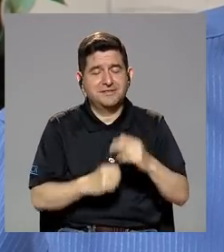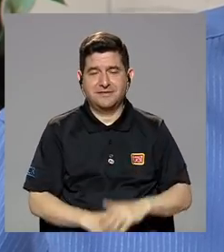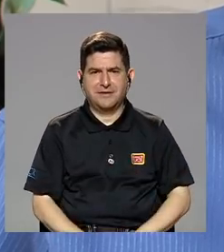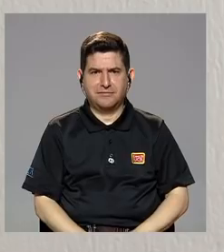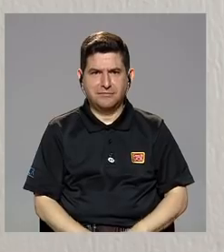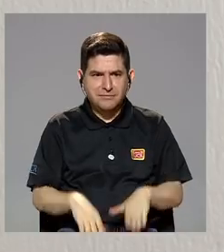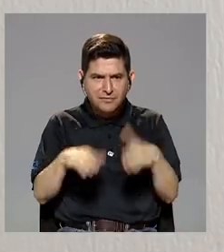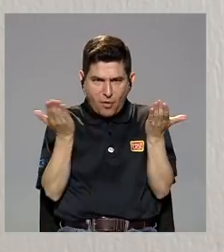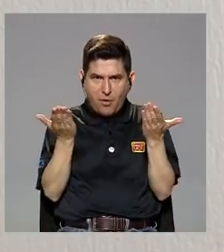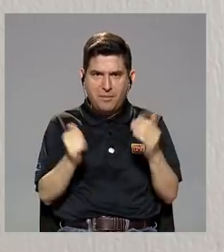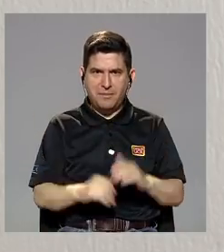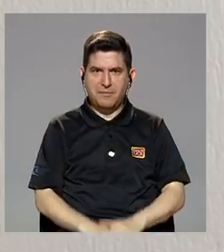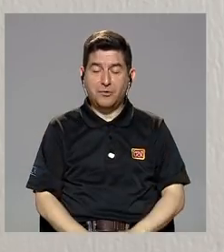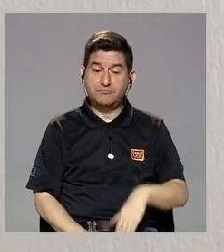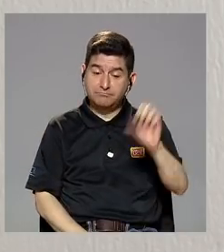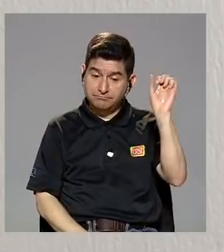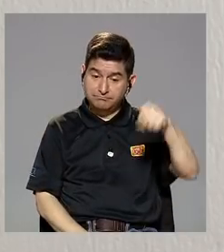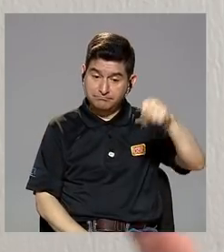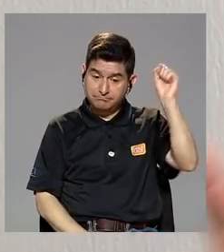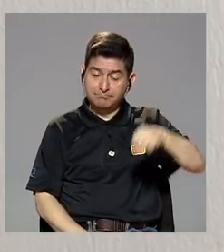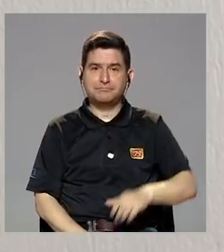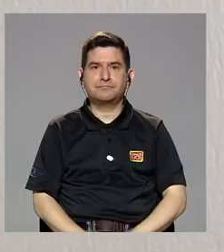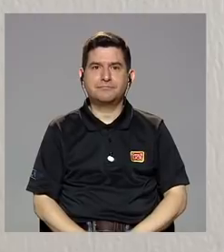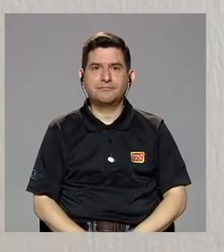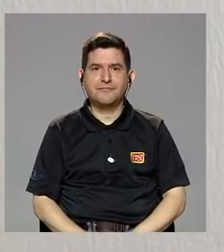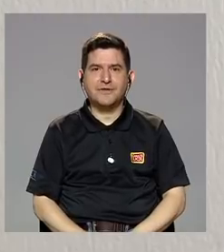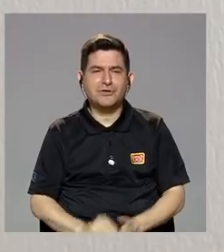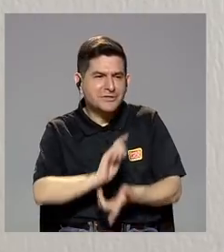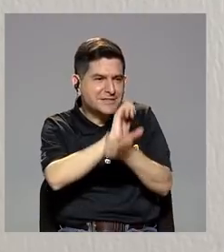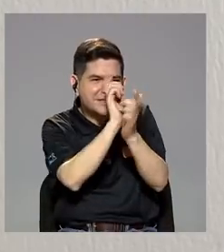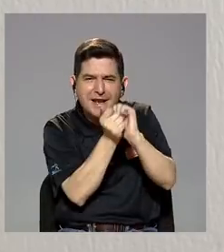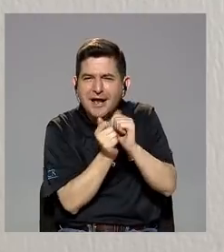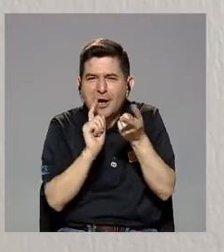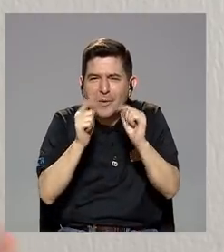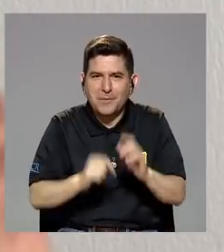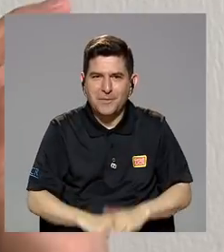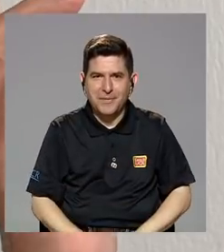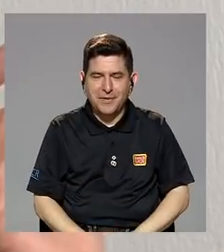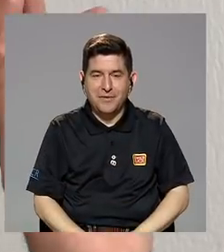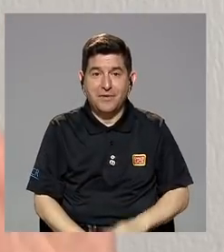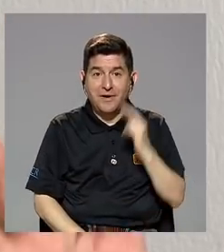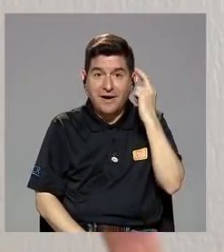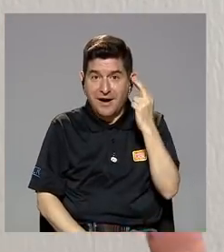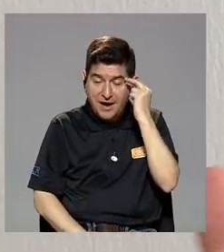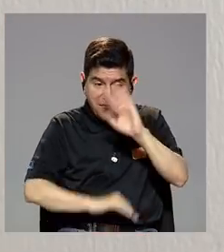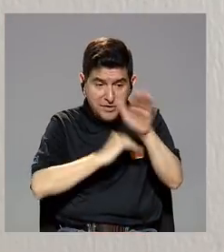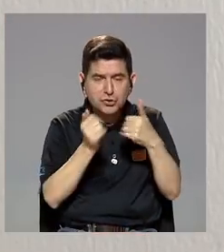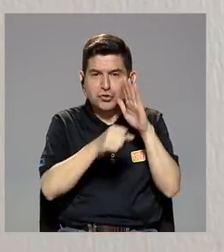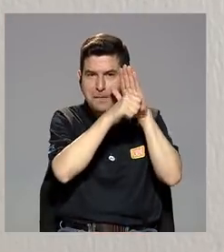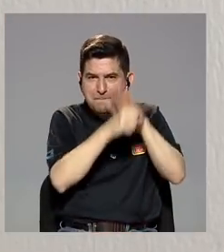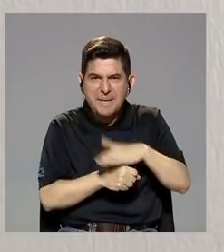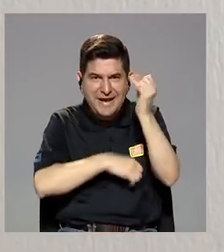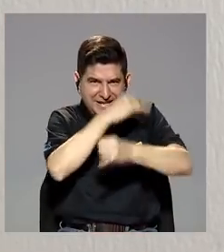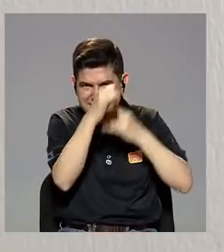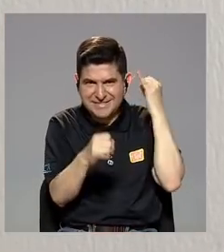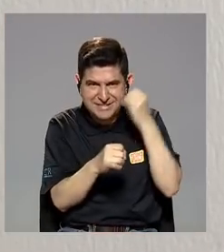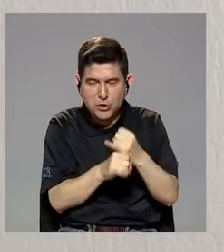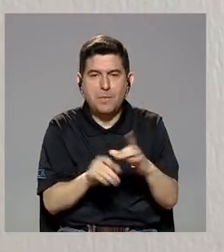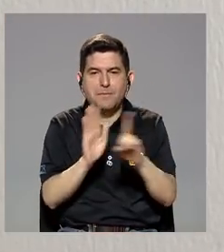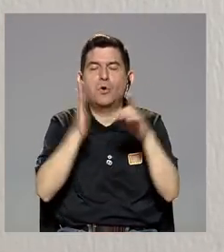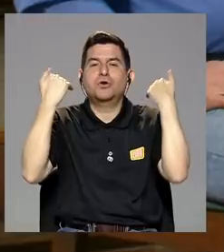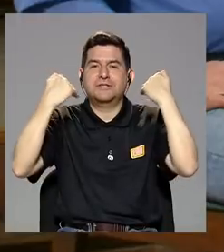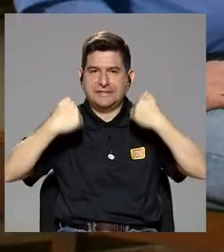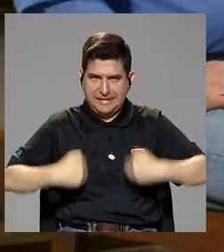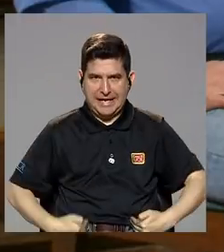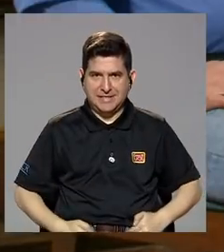como si es entonces las maniobras que hicieron ellos fue a propósito de toda la presión internacional por los derechos